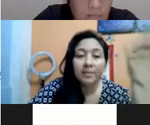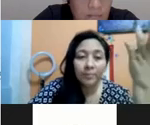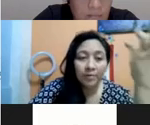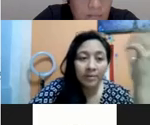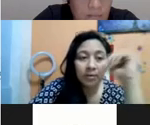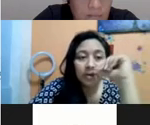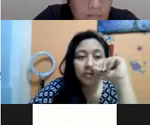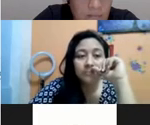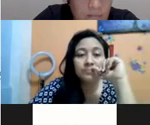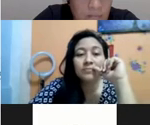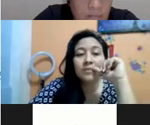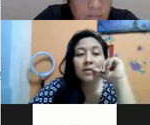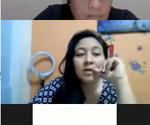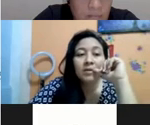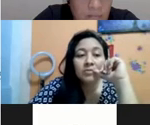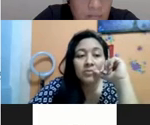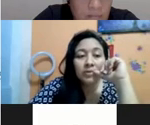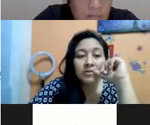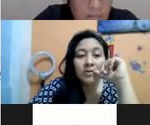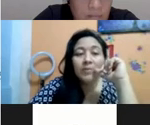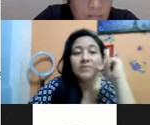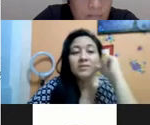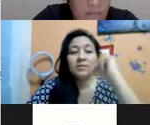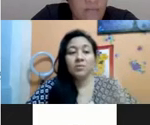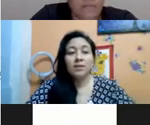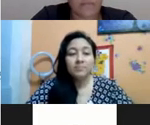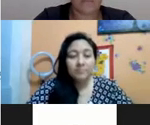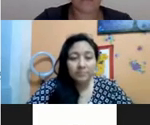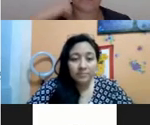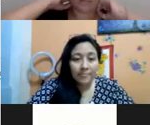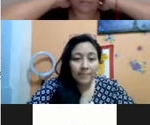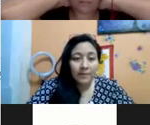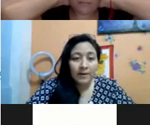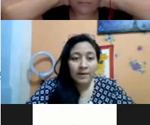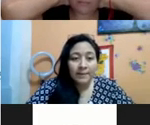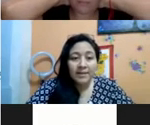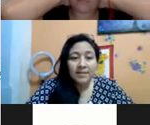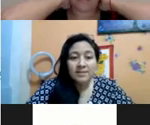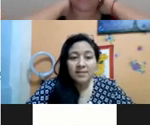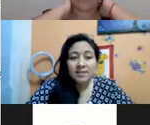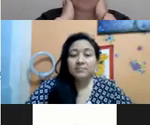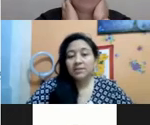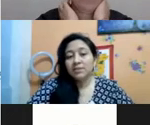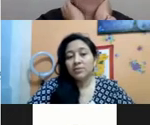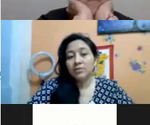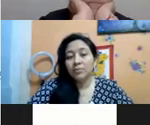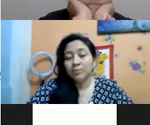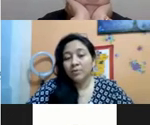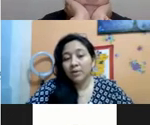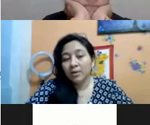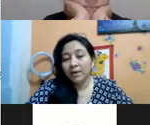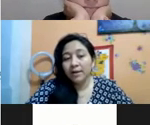disponibilidad, que podrá ver o que no. Entonces, bueno, eso lo dejamos así tal cual. La apariencia, ¿sí? Si yo